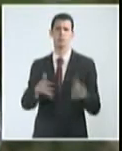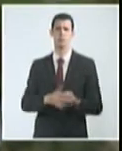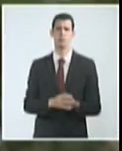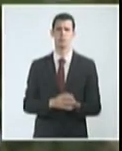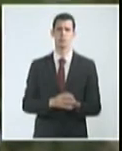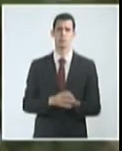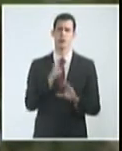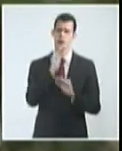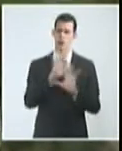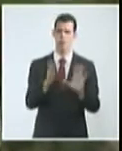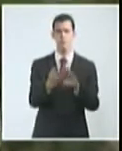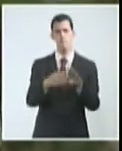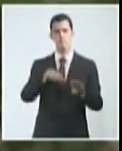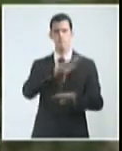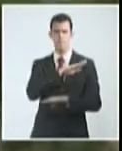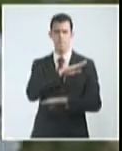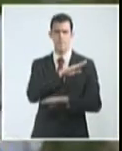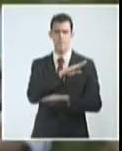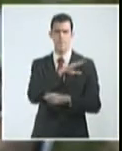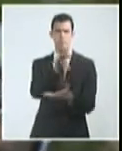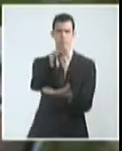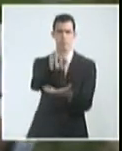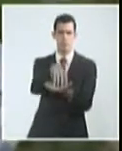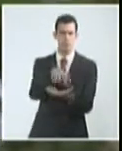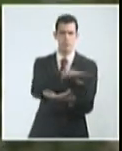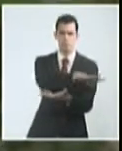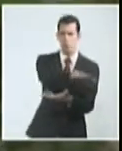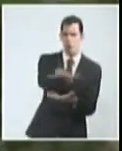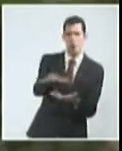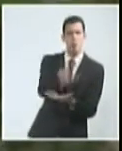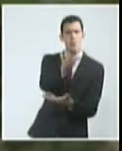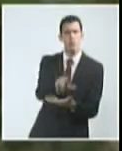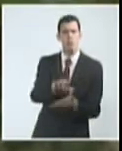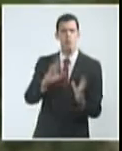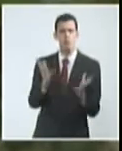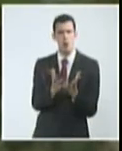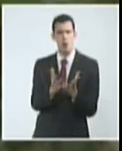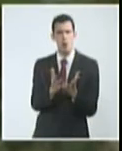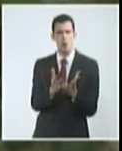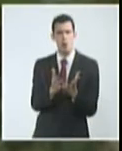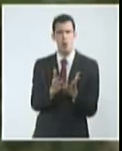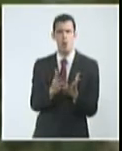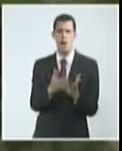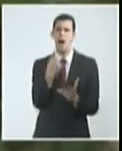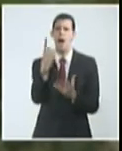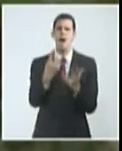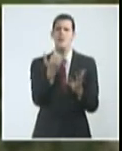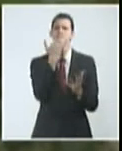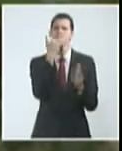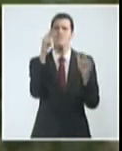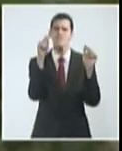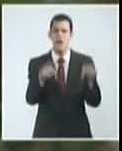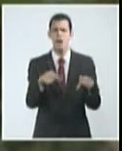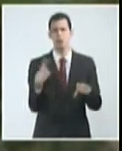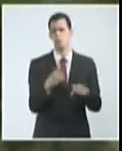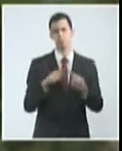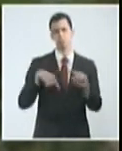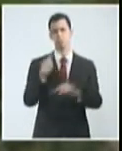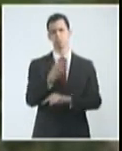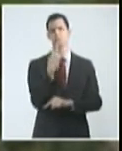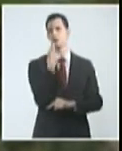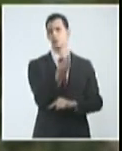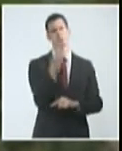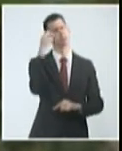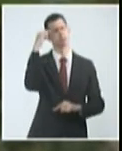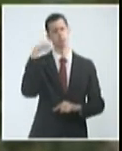la tranquilidad ciudadana y nuestro orden constitucional. Pero más que eso, vamos a centrarnos entonces en el